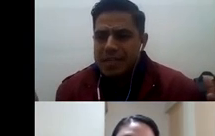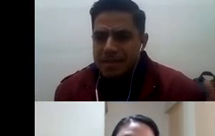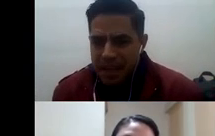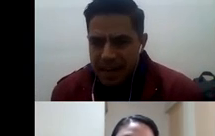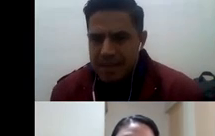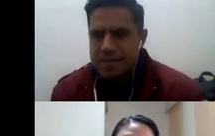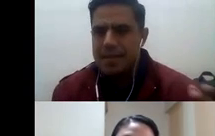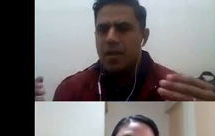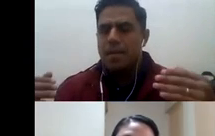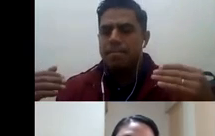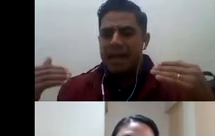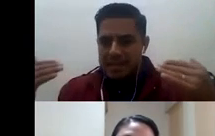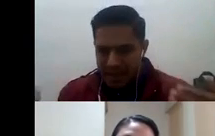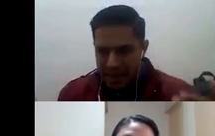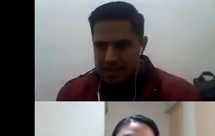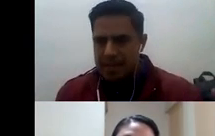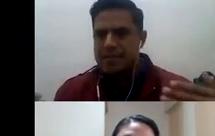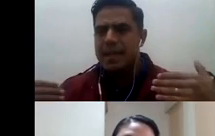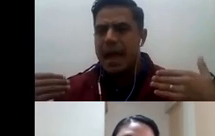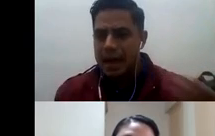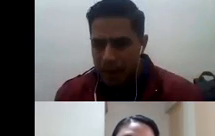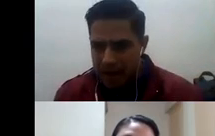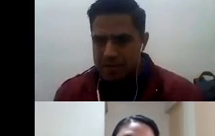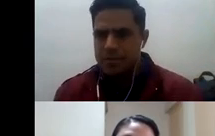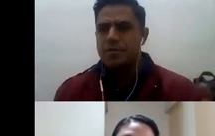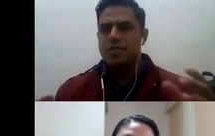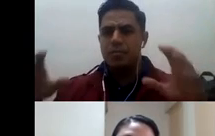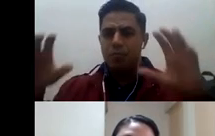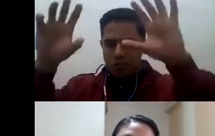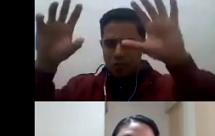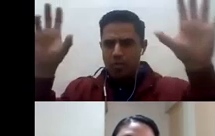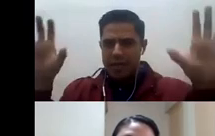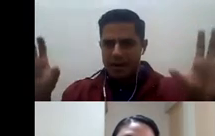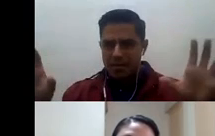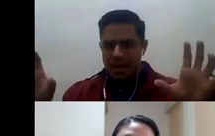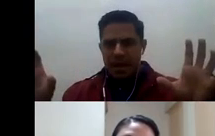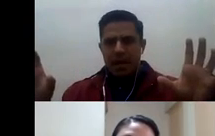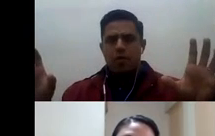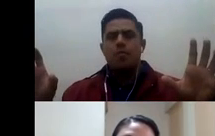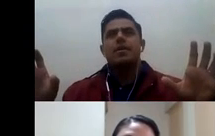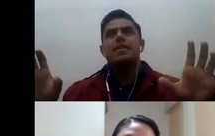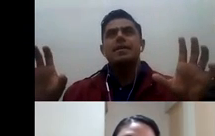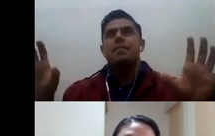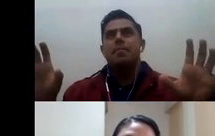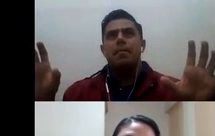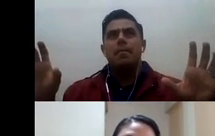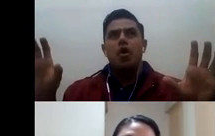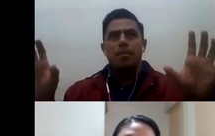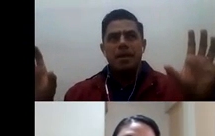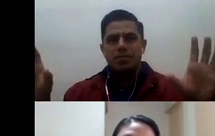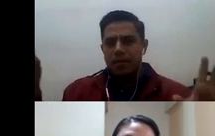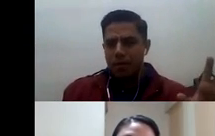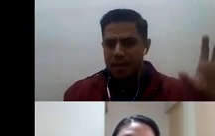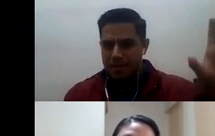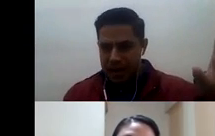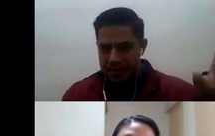aportaciones finas pertinentes al plan. O sea, muchos opinaban, como quien dice, lo mismo